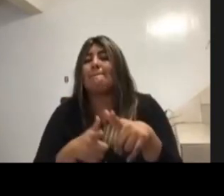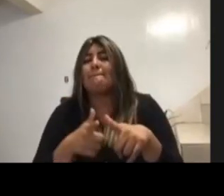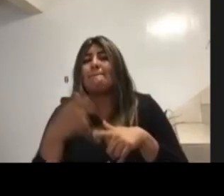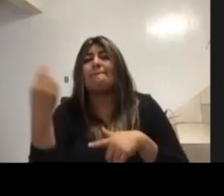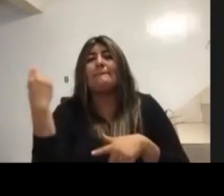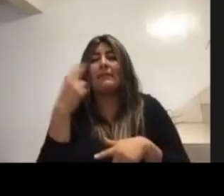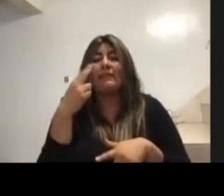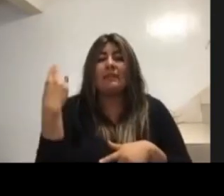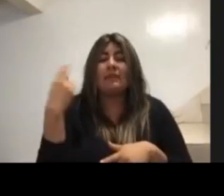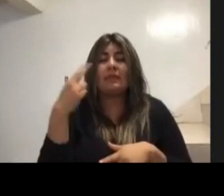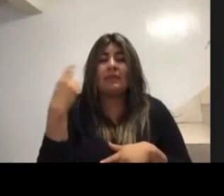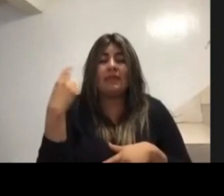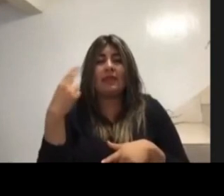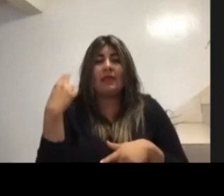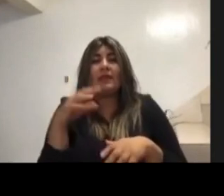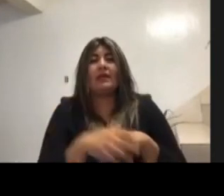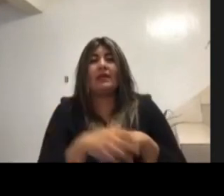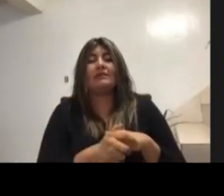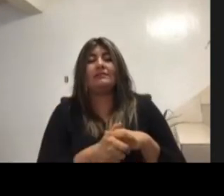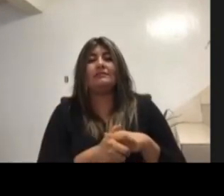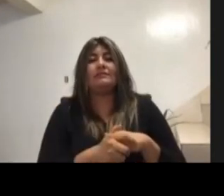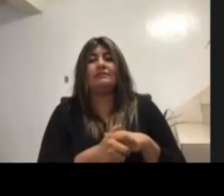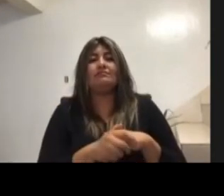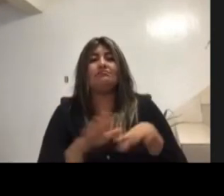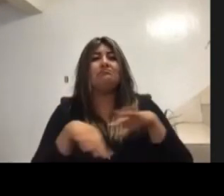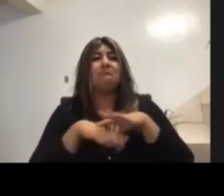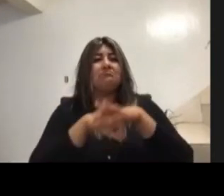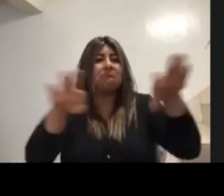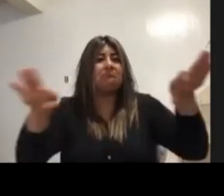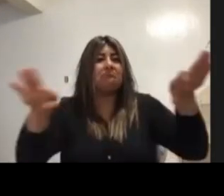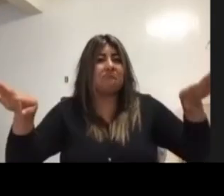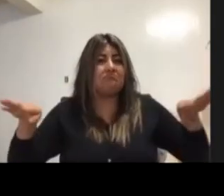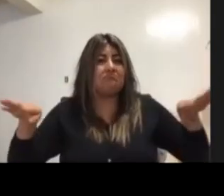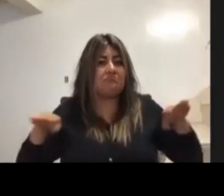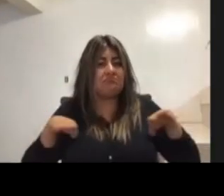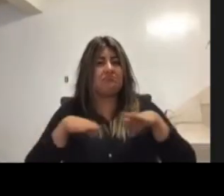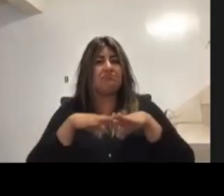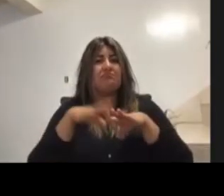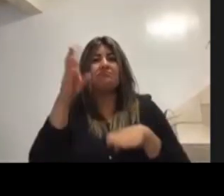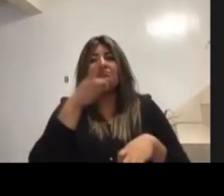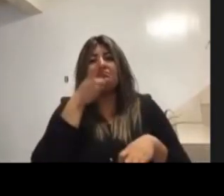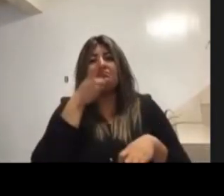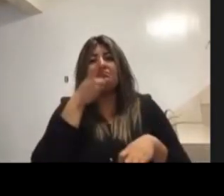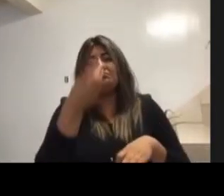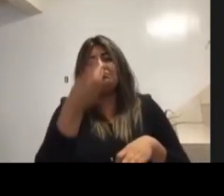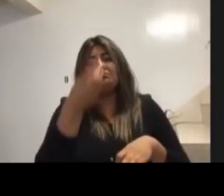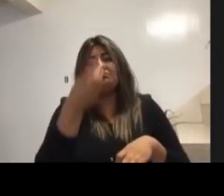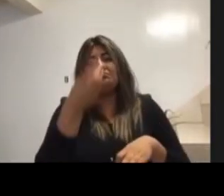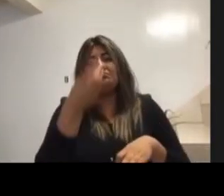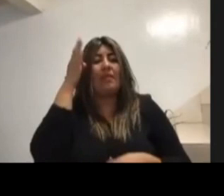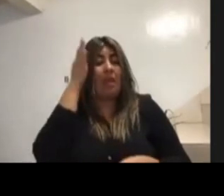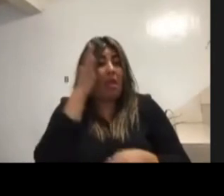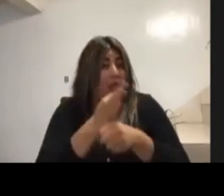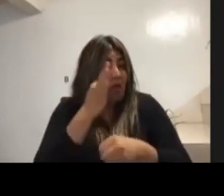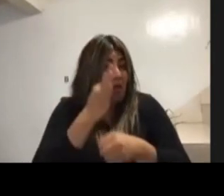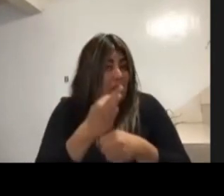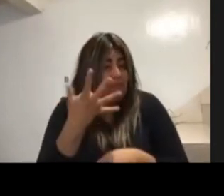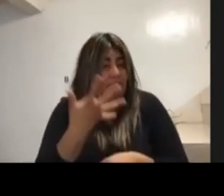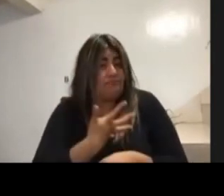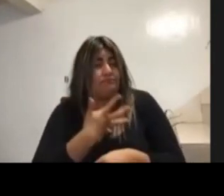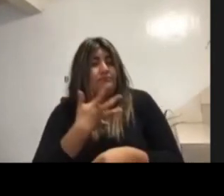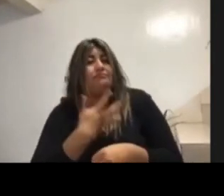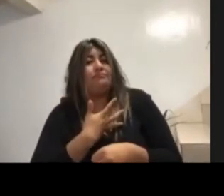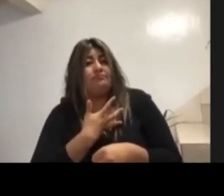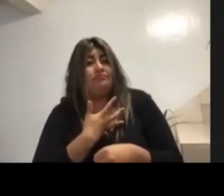aún, por eso tenemos el panorama que ya se describió, pero ahora creo que tenemos una gran alternativa. Y yo